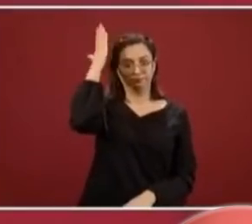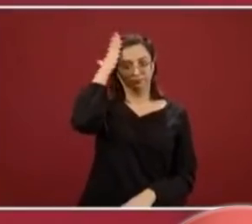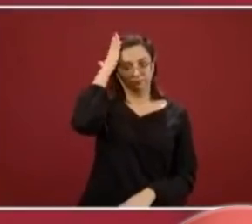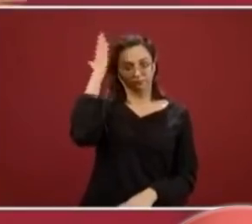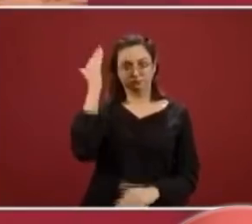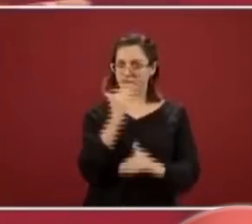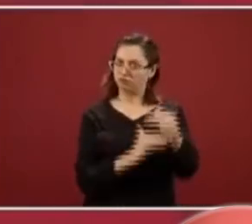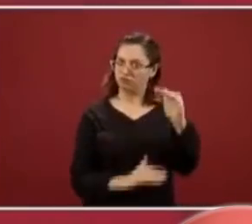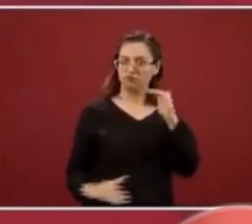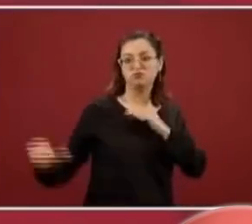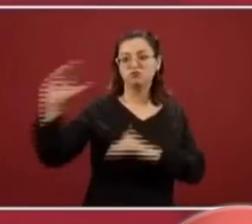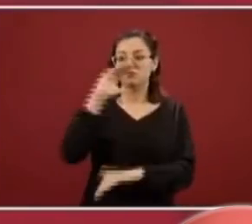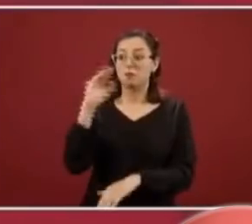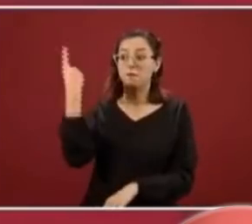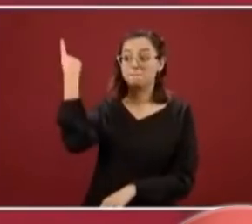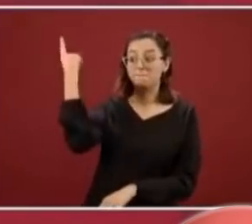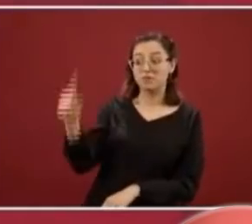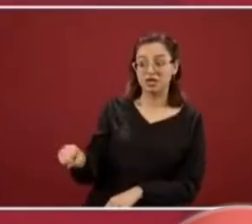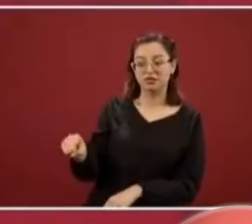distintos momentos,